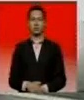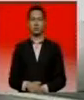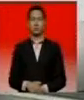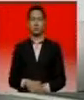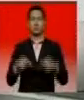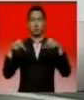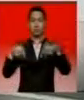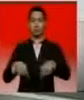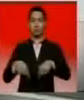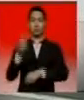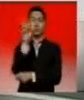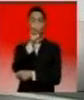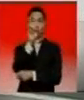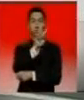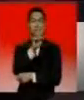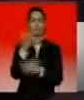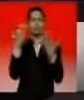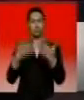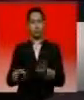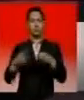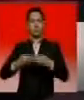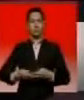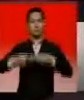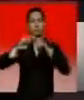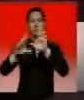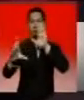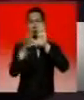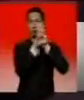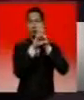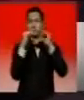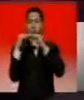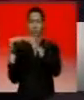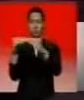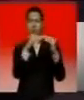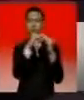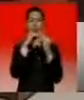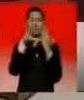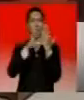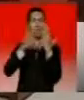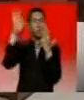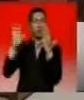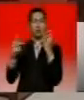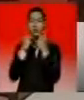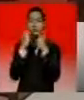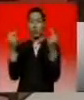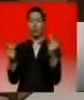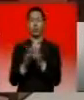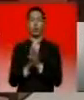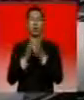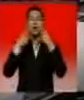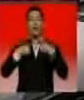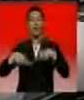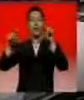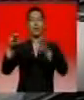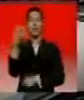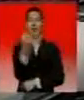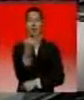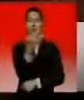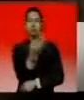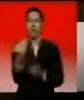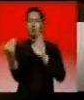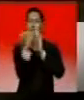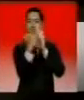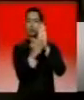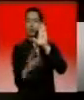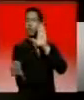Y este viernes entró en vigencia la Ley para el Equilibrio de las Finanzas Públicas tras su publicación en el Registro Oficial. El presidente